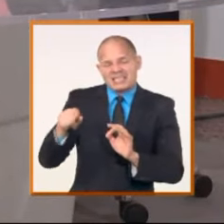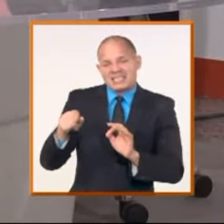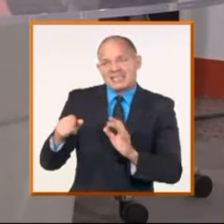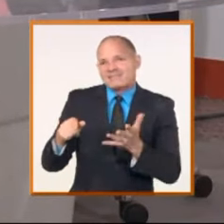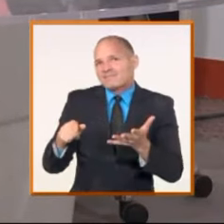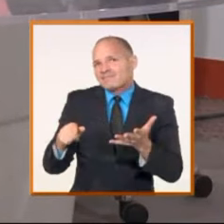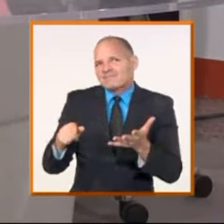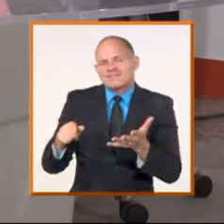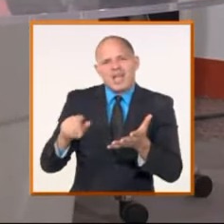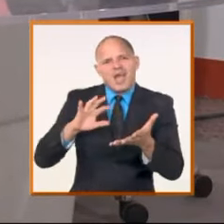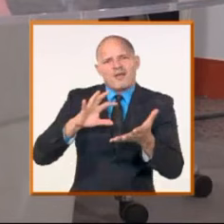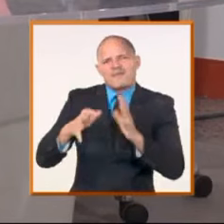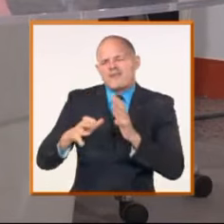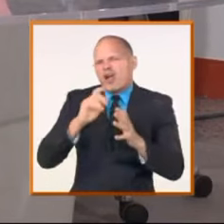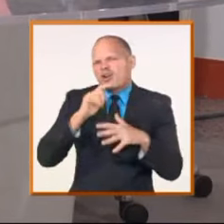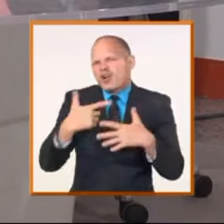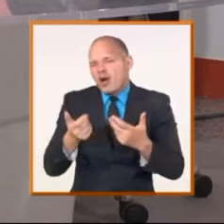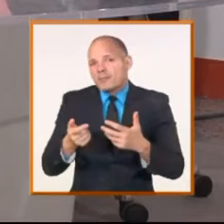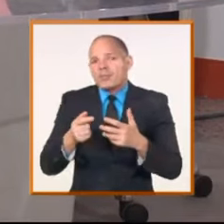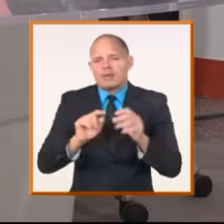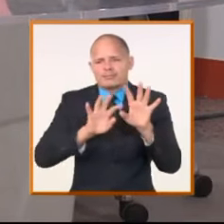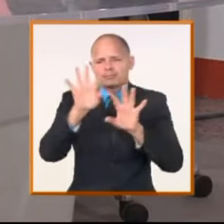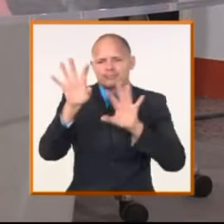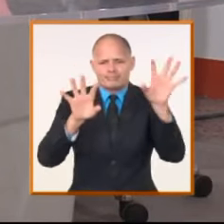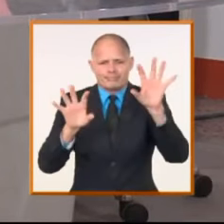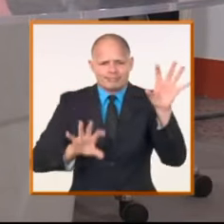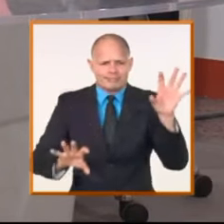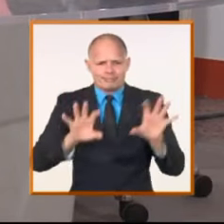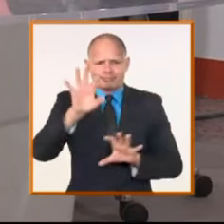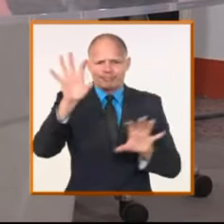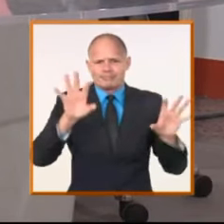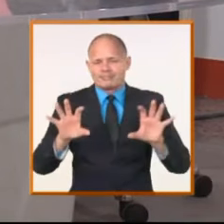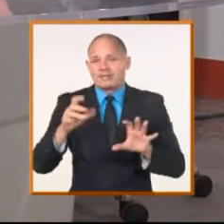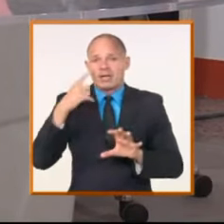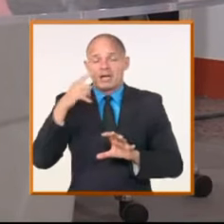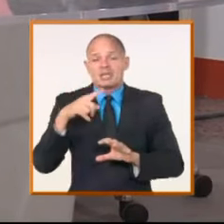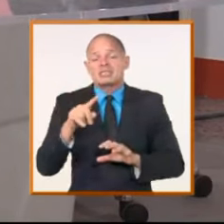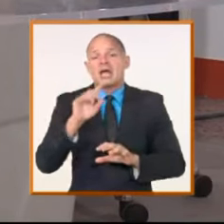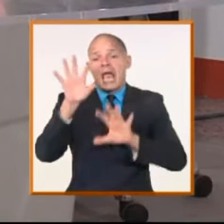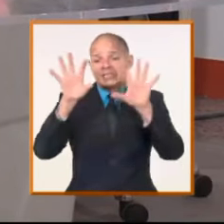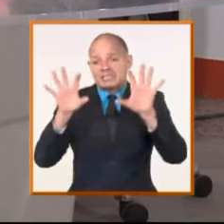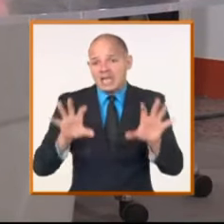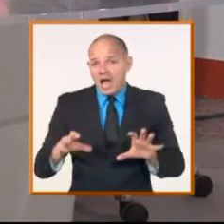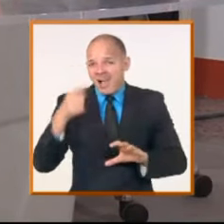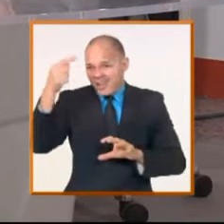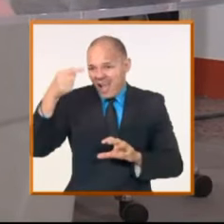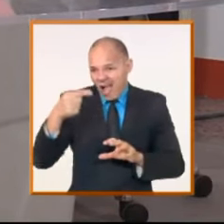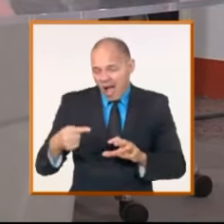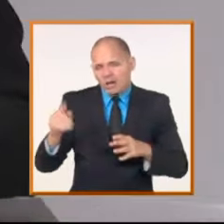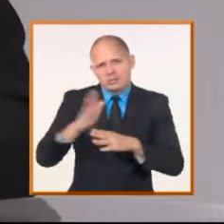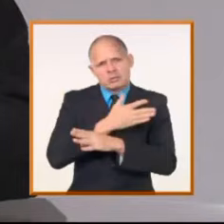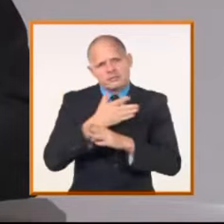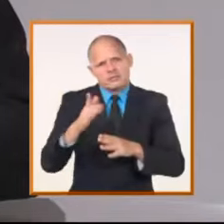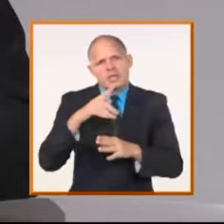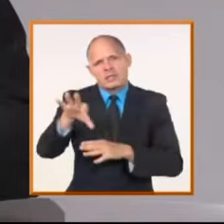bueno, 51 si contamos la elección en Washington, en D.C., aunque esa es quizá la elección que más clara está generalmente.